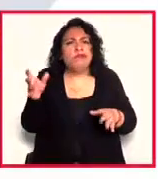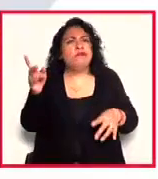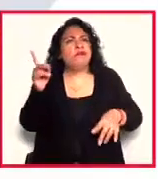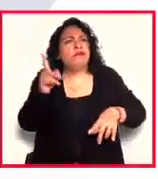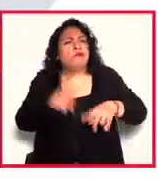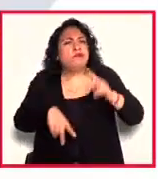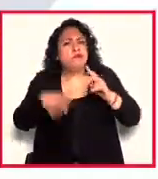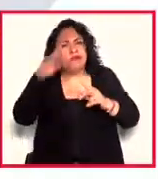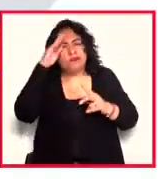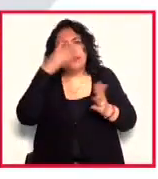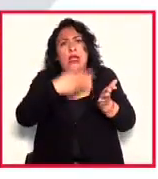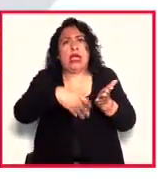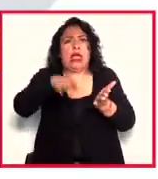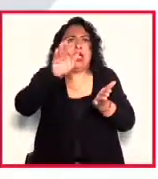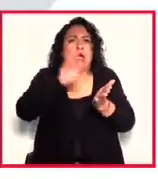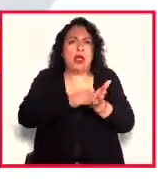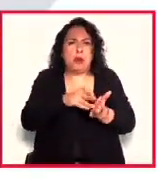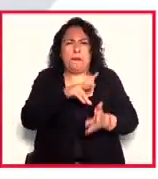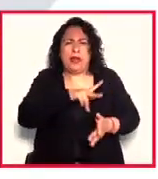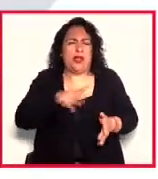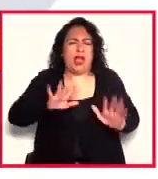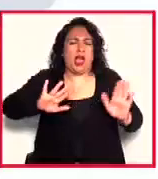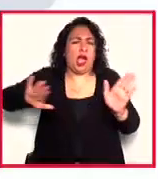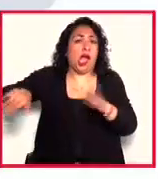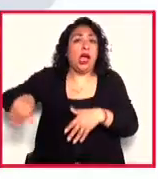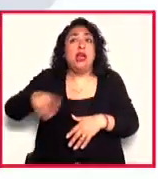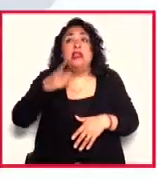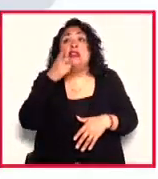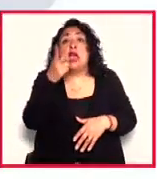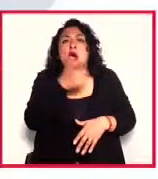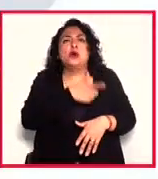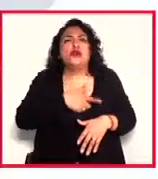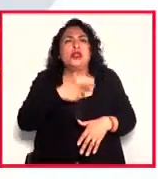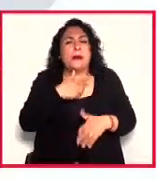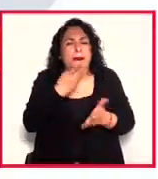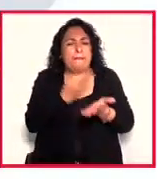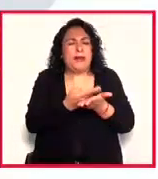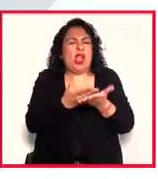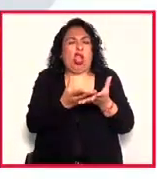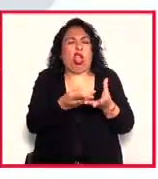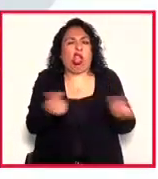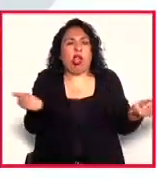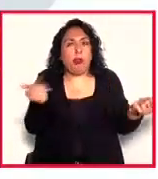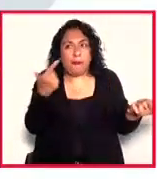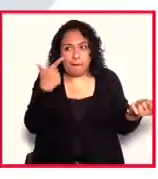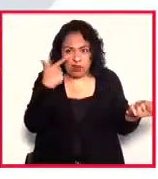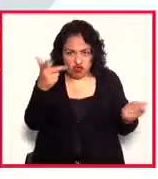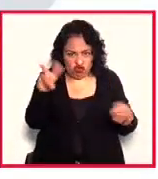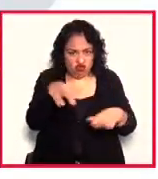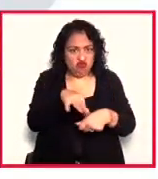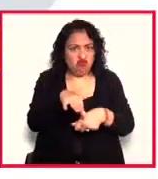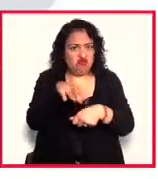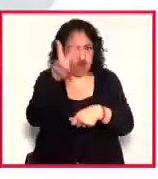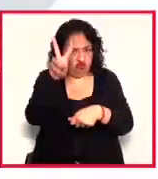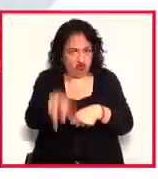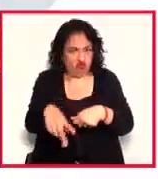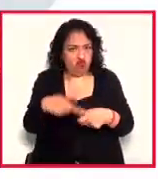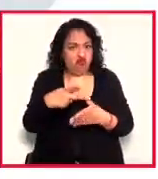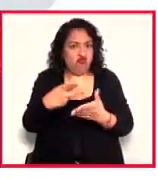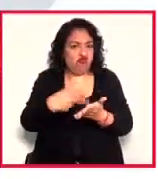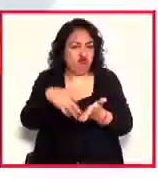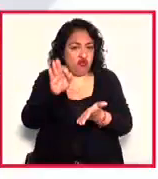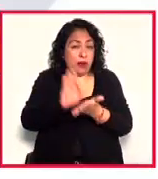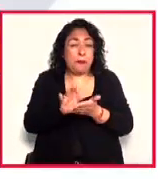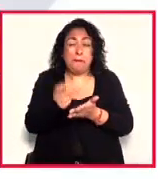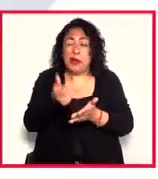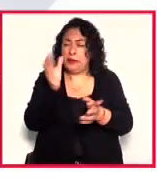los héroes patrios. Él decía que le gustaba derretir el bronce y verlos en carne y hueso. Y el primer reto que